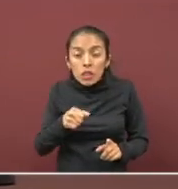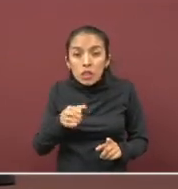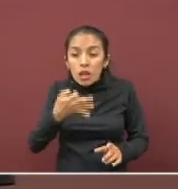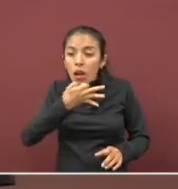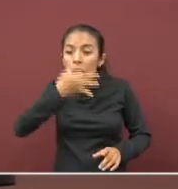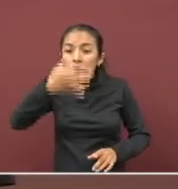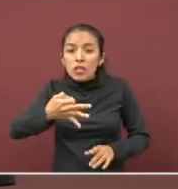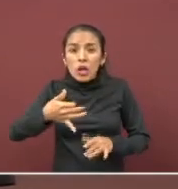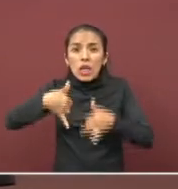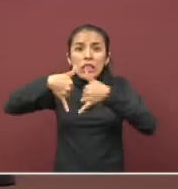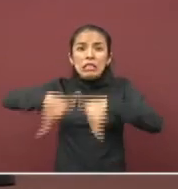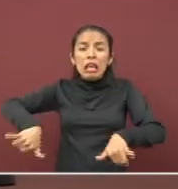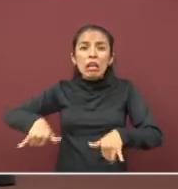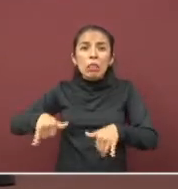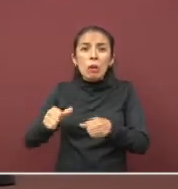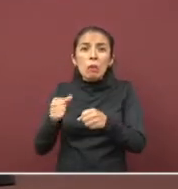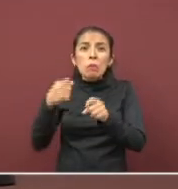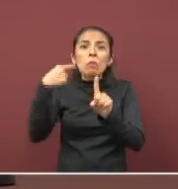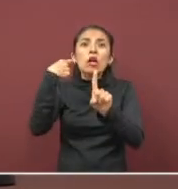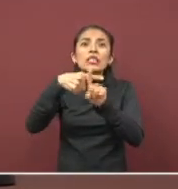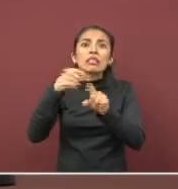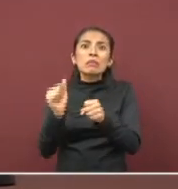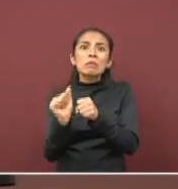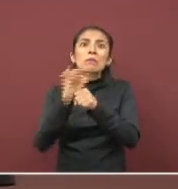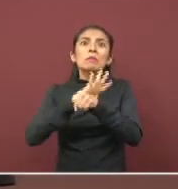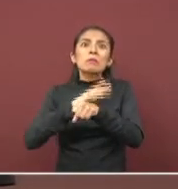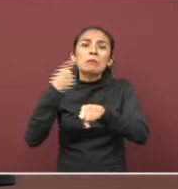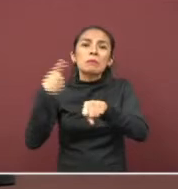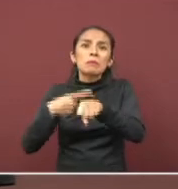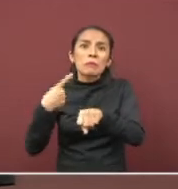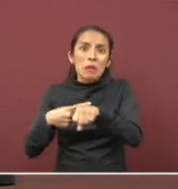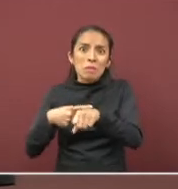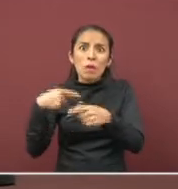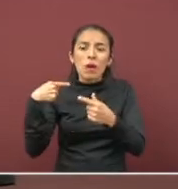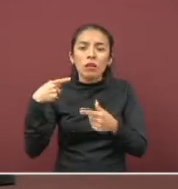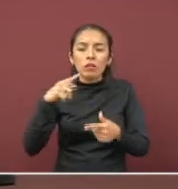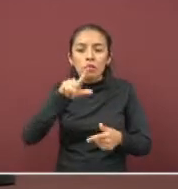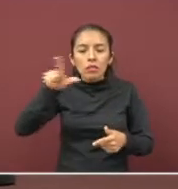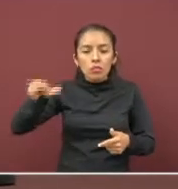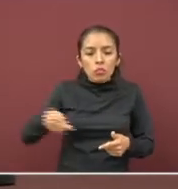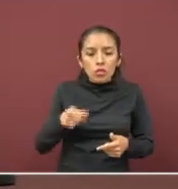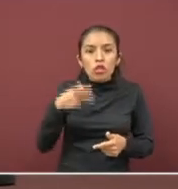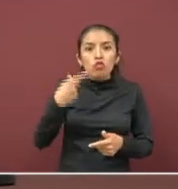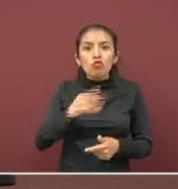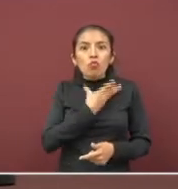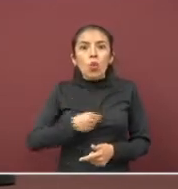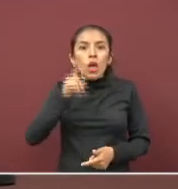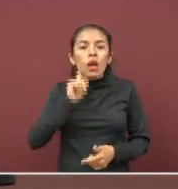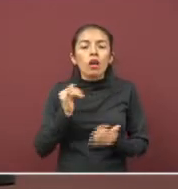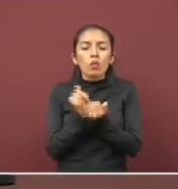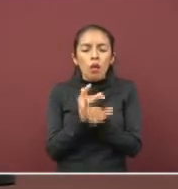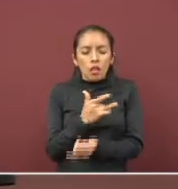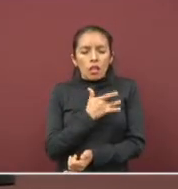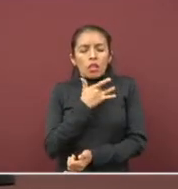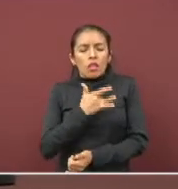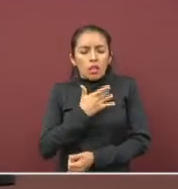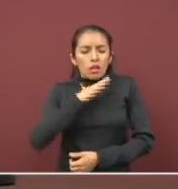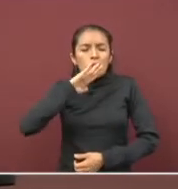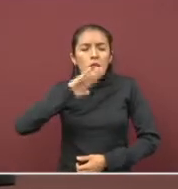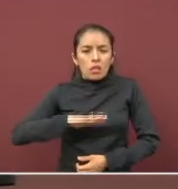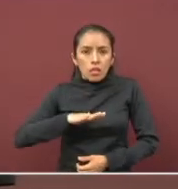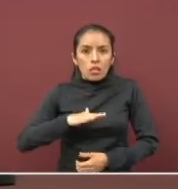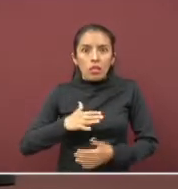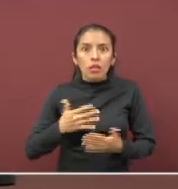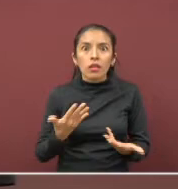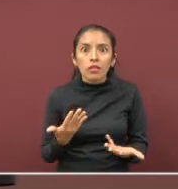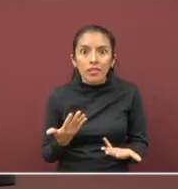positivo a kobe 19 al poco tiempo su hija también comenzó con síntomas y lamentablemente